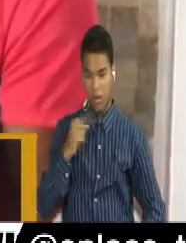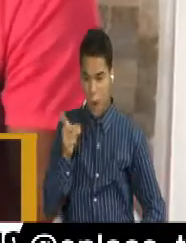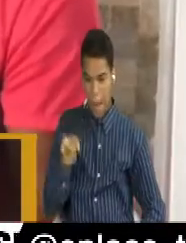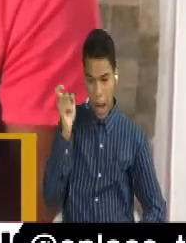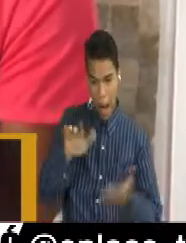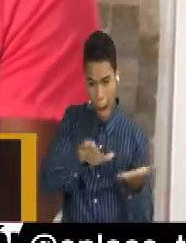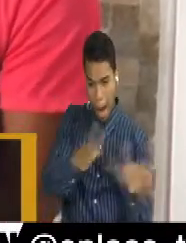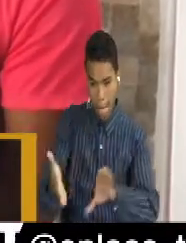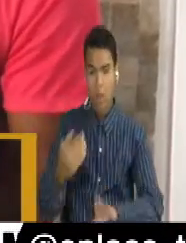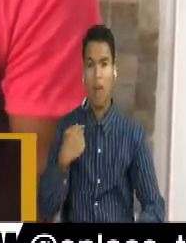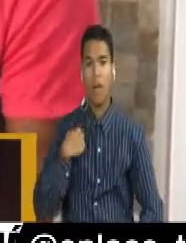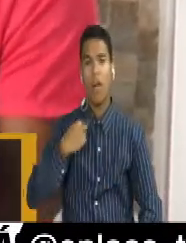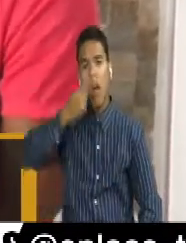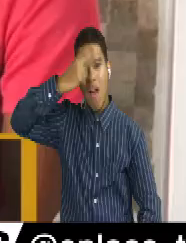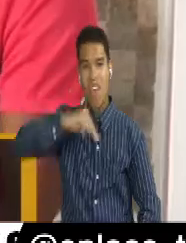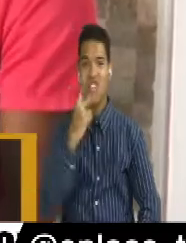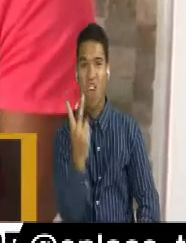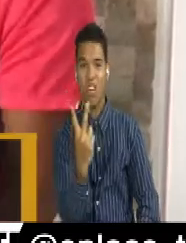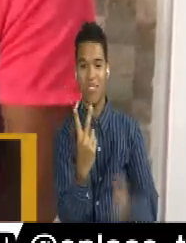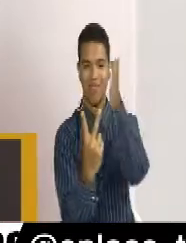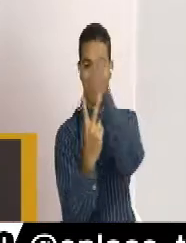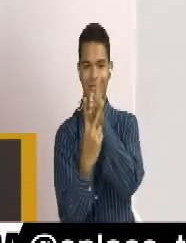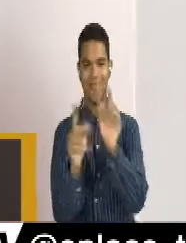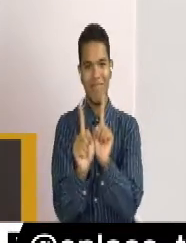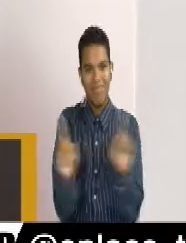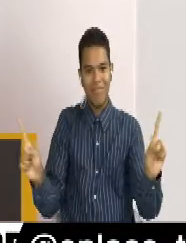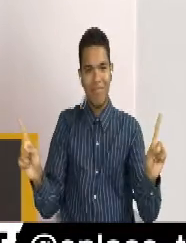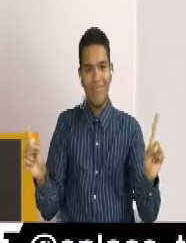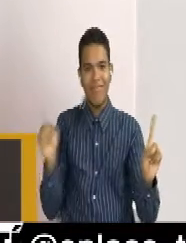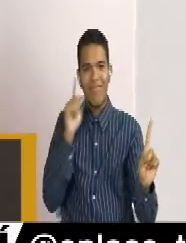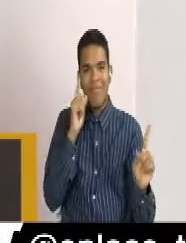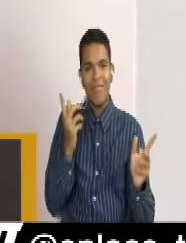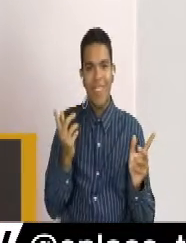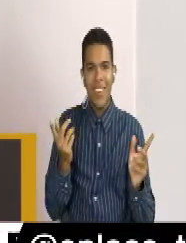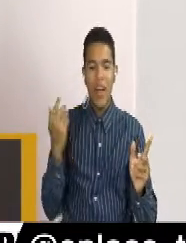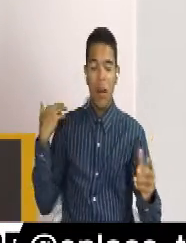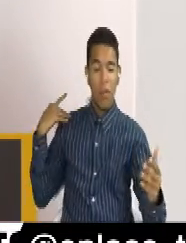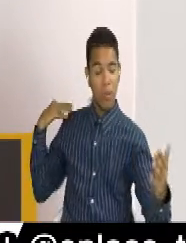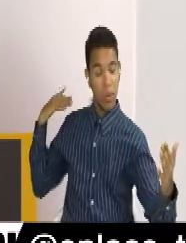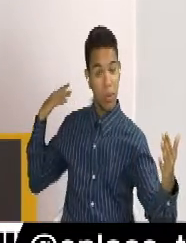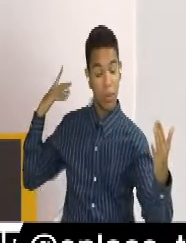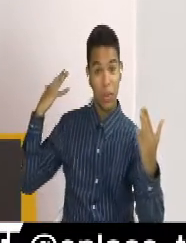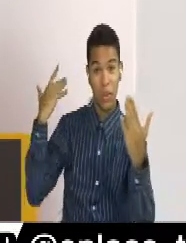al margen de la ley de ese momento. Estábamos viendo en